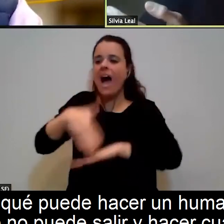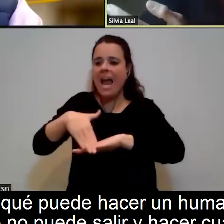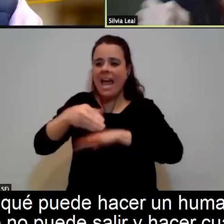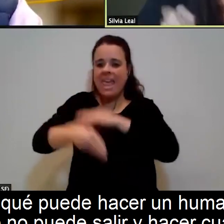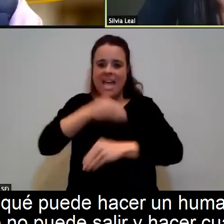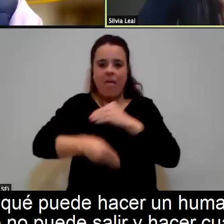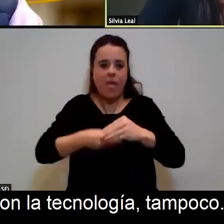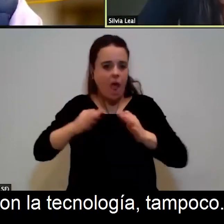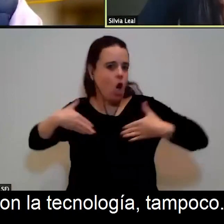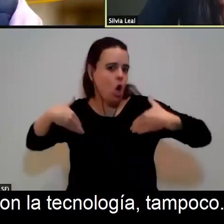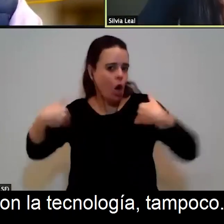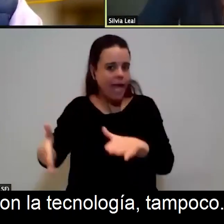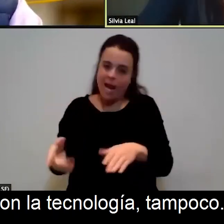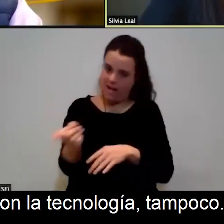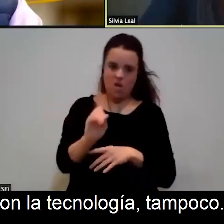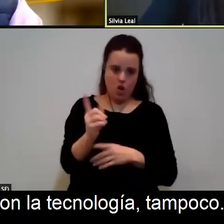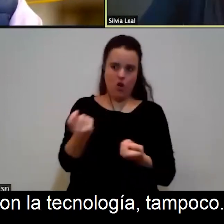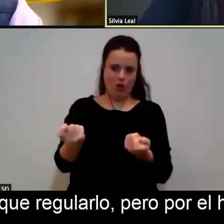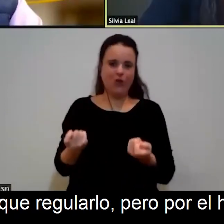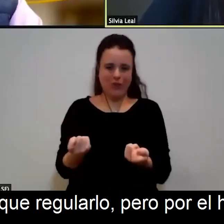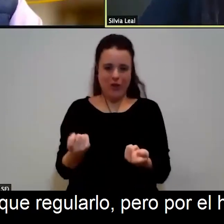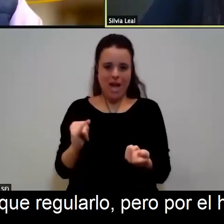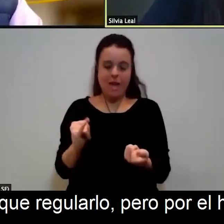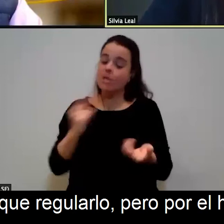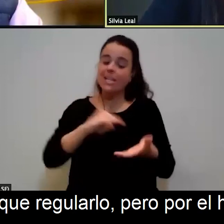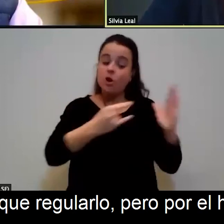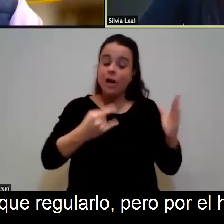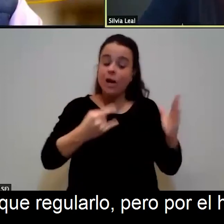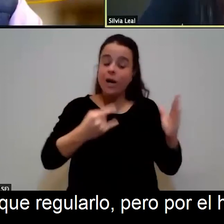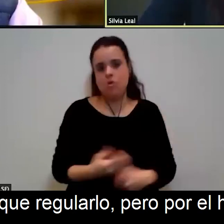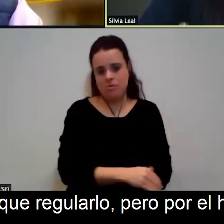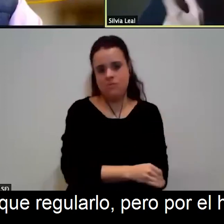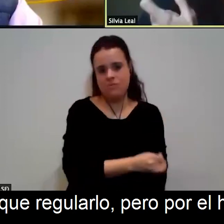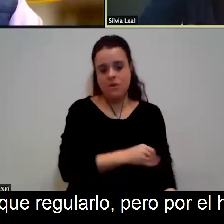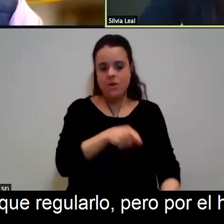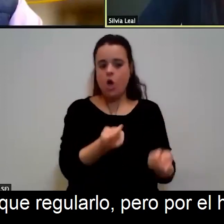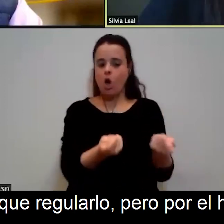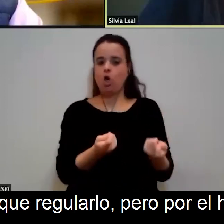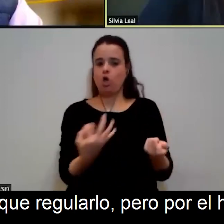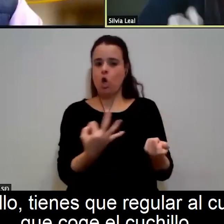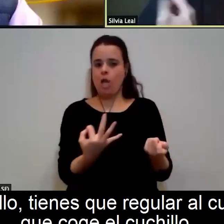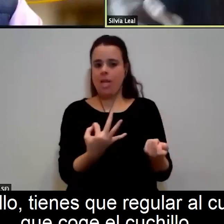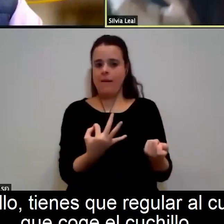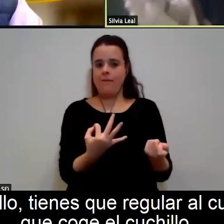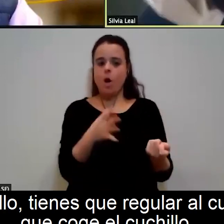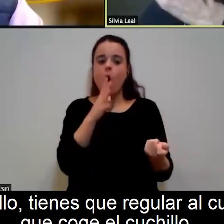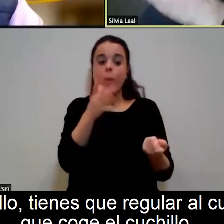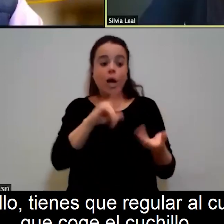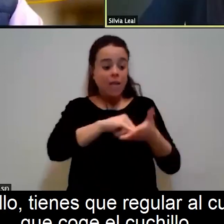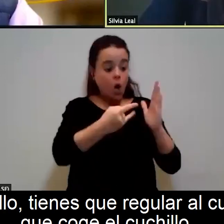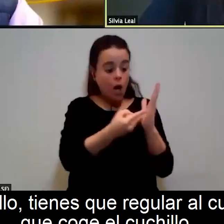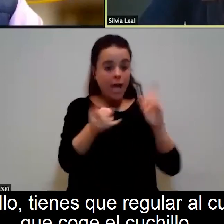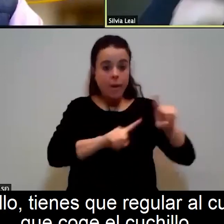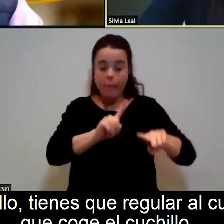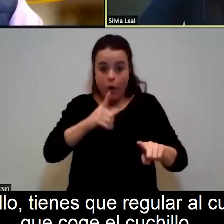cualquier cosa, con la tecnología tampoco. Y eso hay que regularlo, pero no por ella, sino por el humano. Es lo mismo que